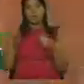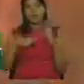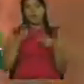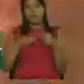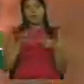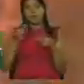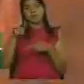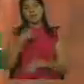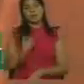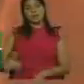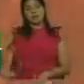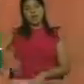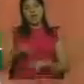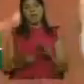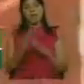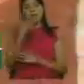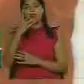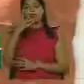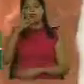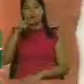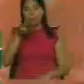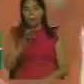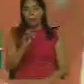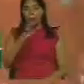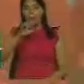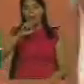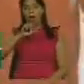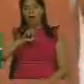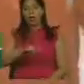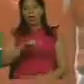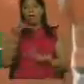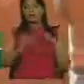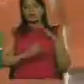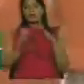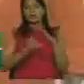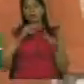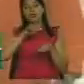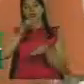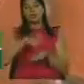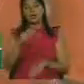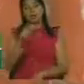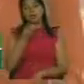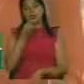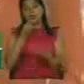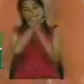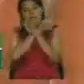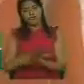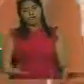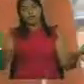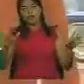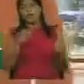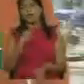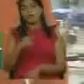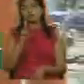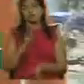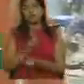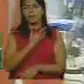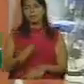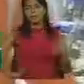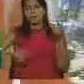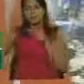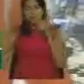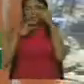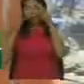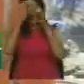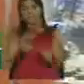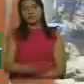la presidenta de Fundaproal, la presidenta del Instituto Nacional de Nutrición, desplegado por instrucciones de nuestro comandante presidente en